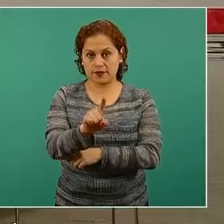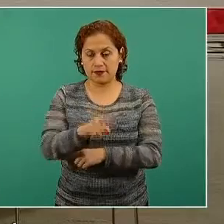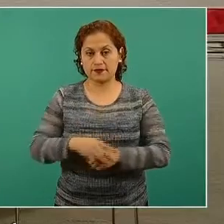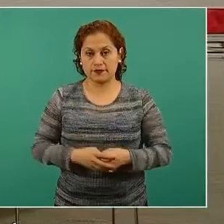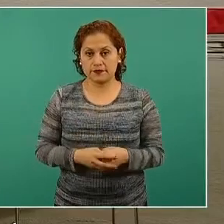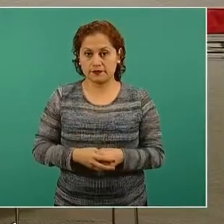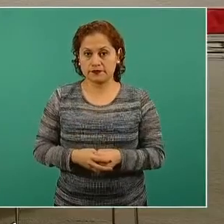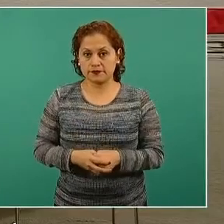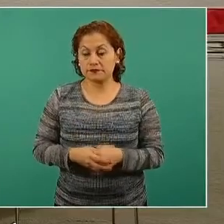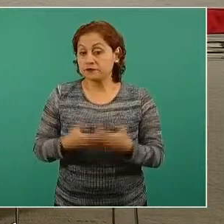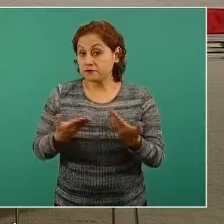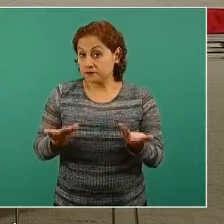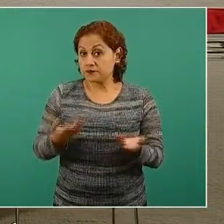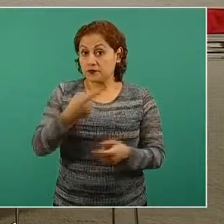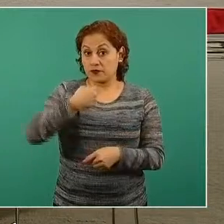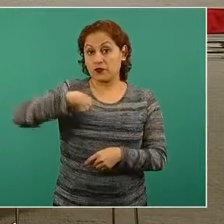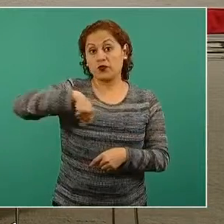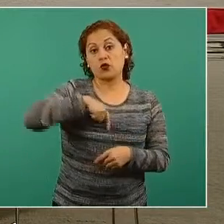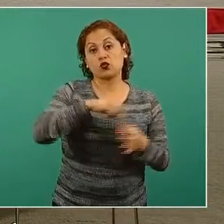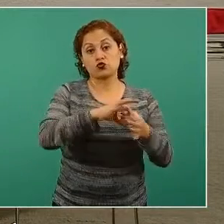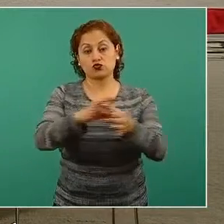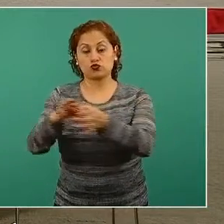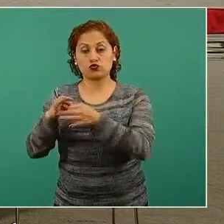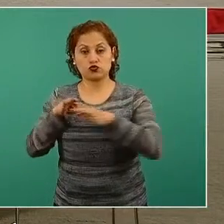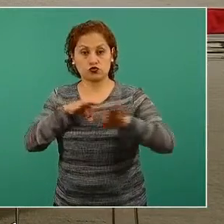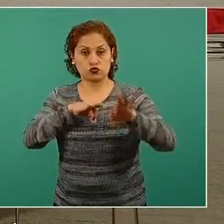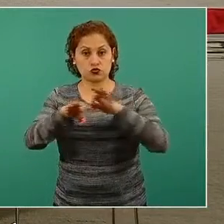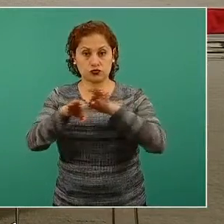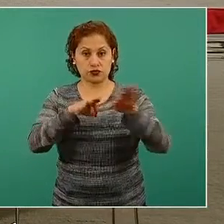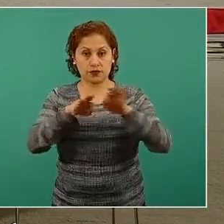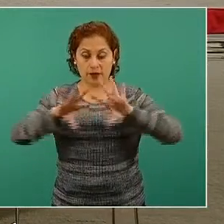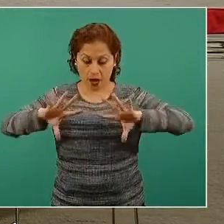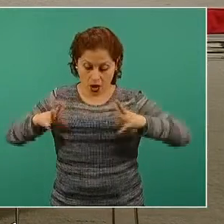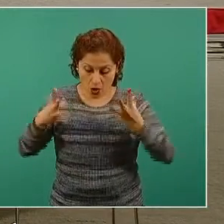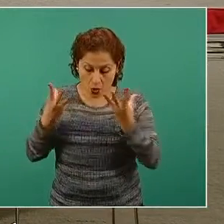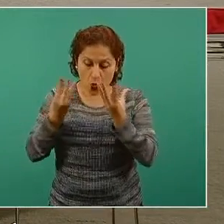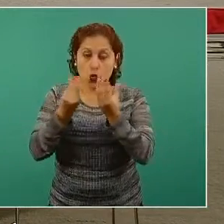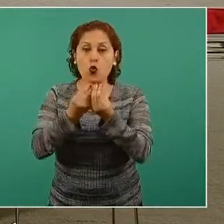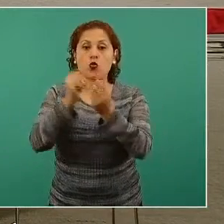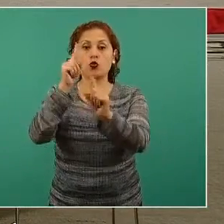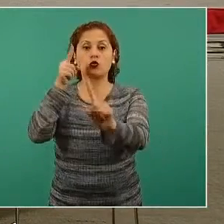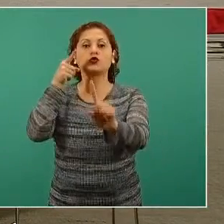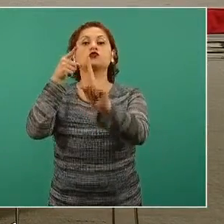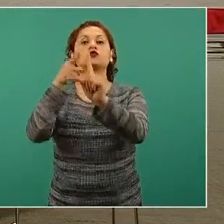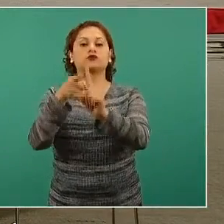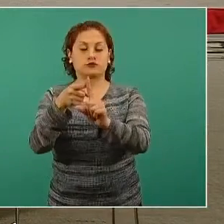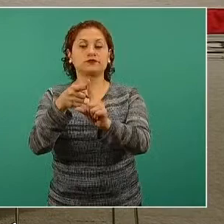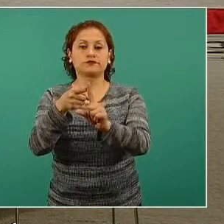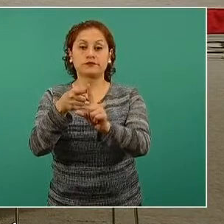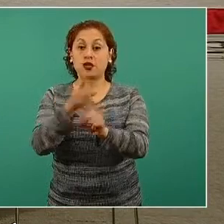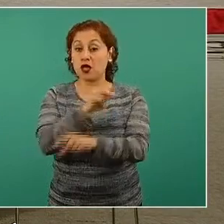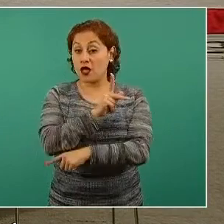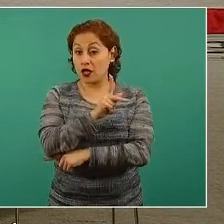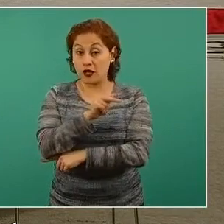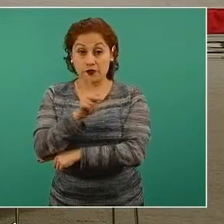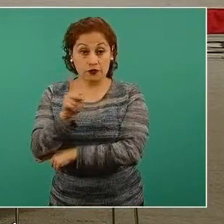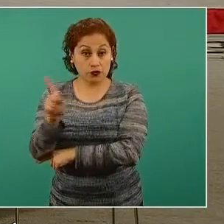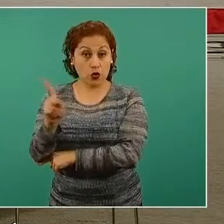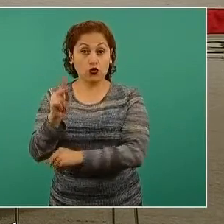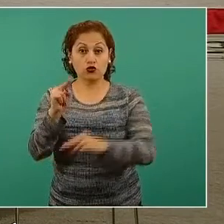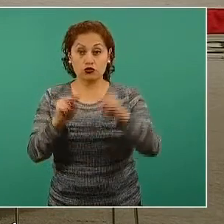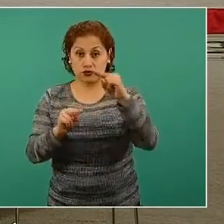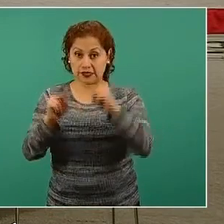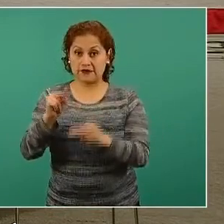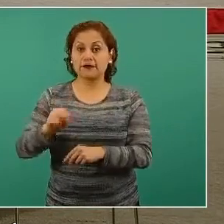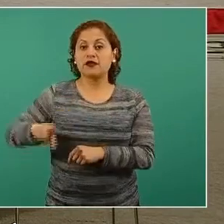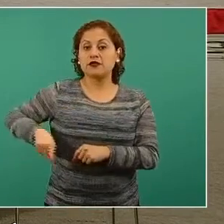es este balance que en su momento tenemos todos que lograr. Y cuando decimos todos, nos referimos a todos los niveles de gobierno, nos referimos